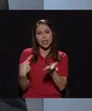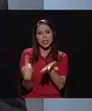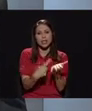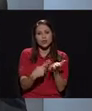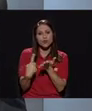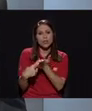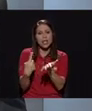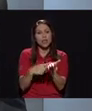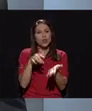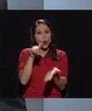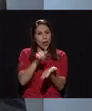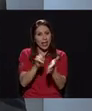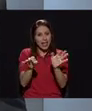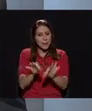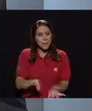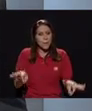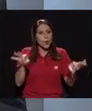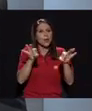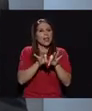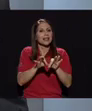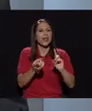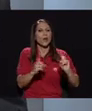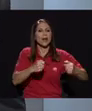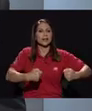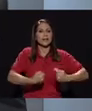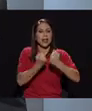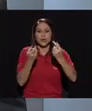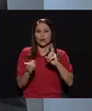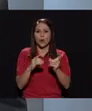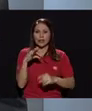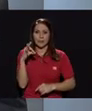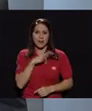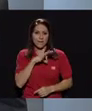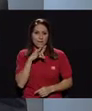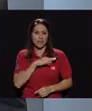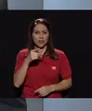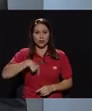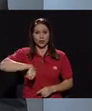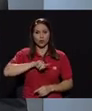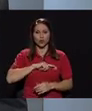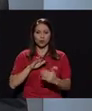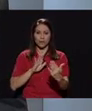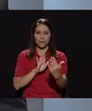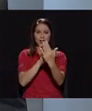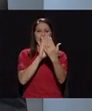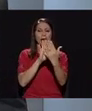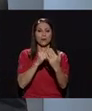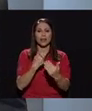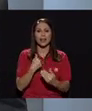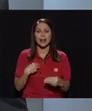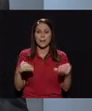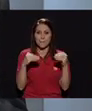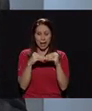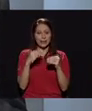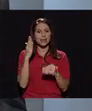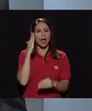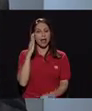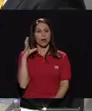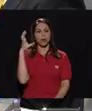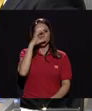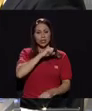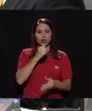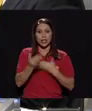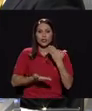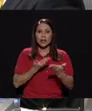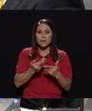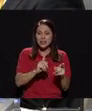la importancia y los retos y beneficios que enfrentamos al tener mayor conciencia de